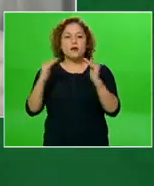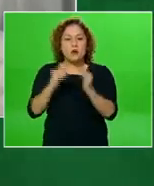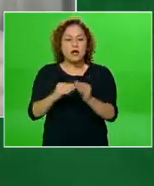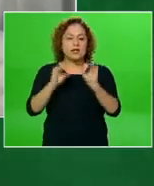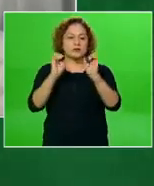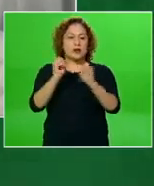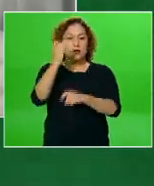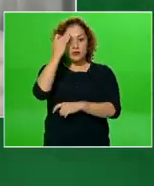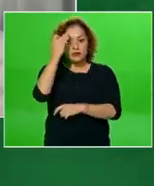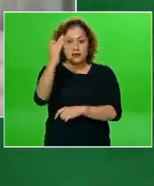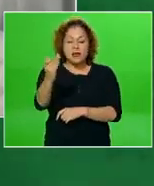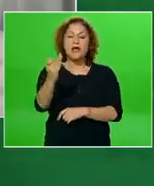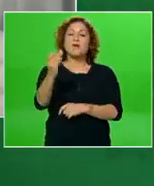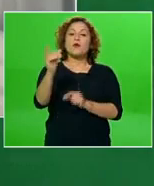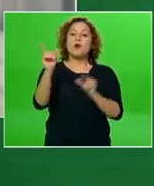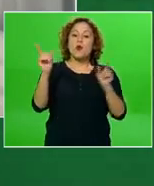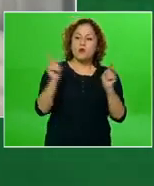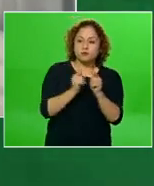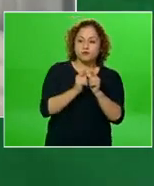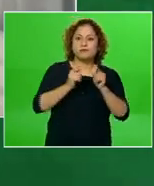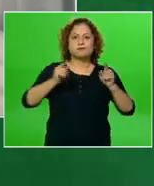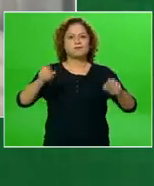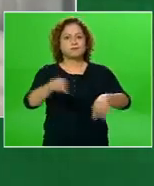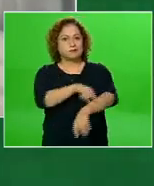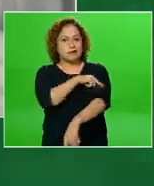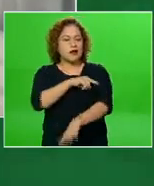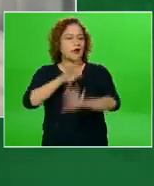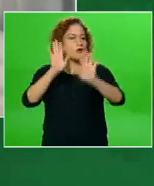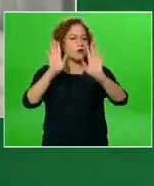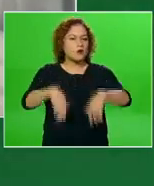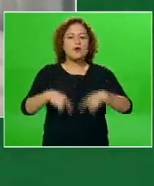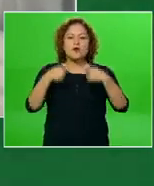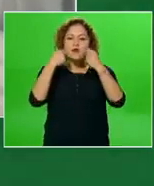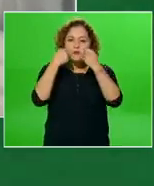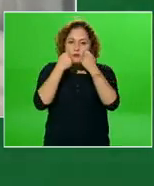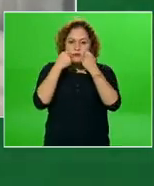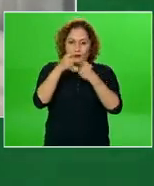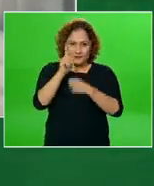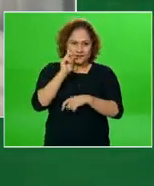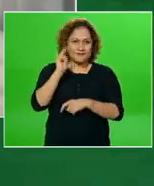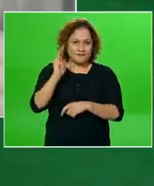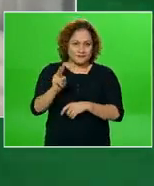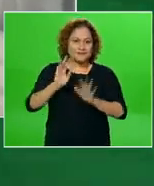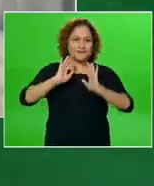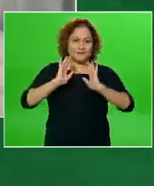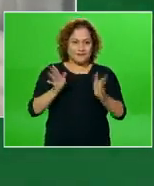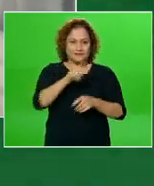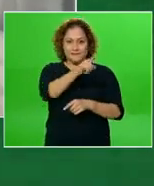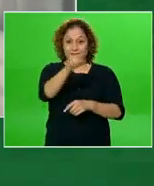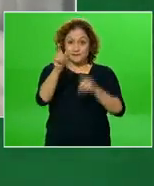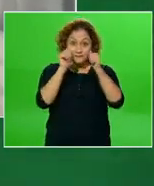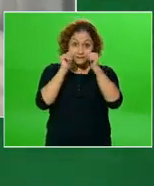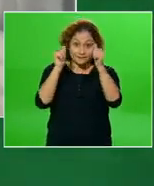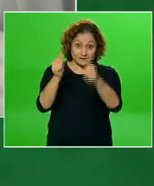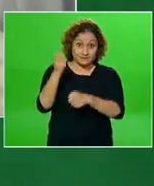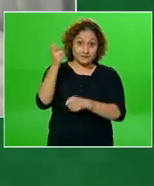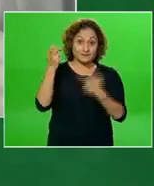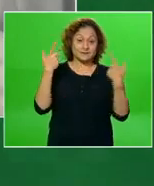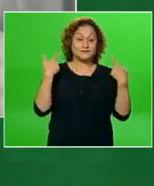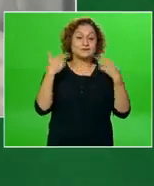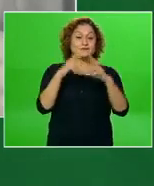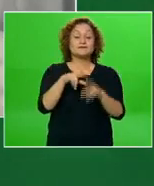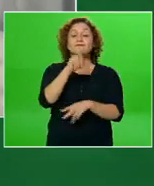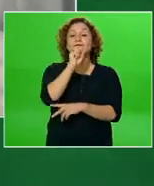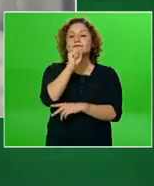pues no hay pretexto verdad este ya lo estamos viendo ya lo escucho nuestra población y también recordar